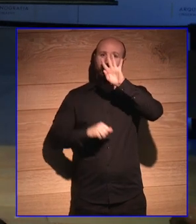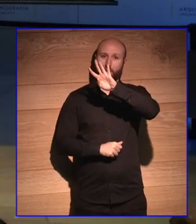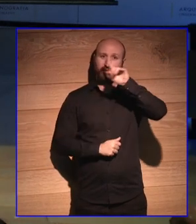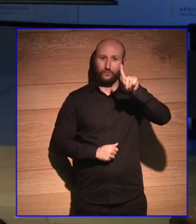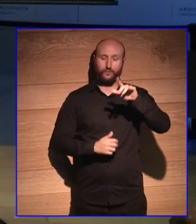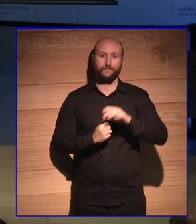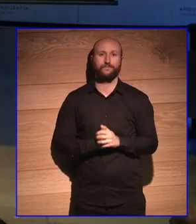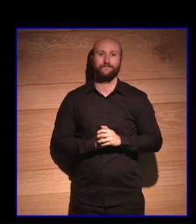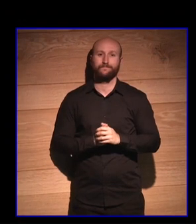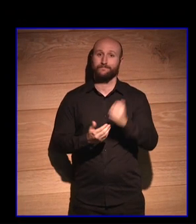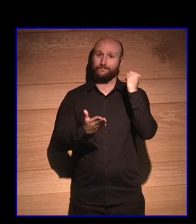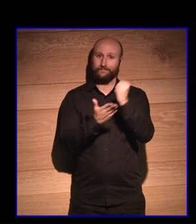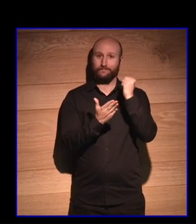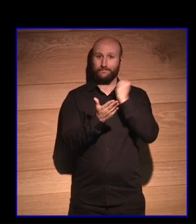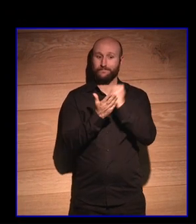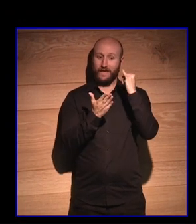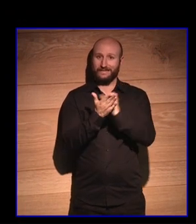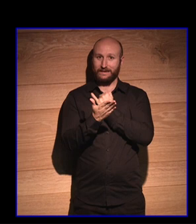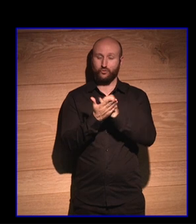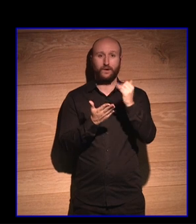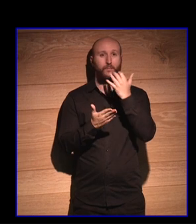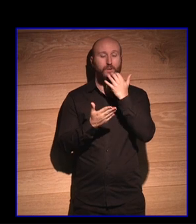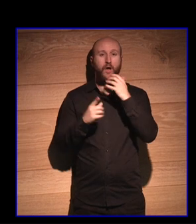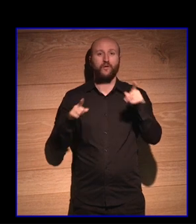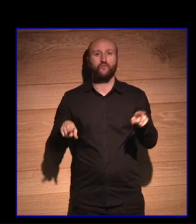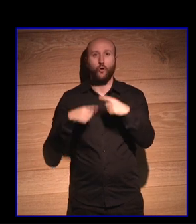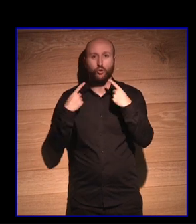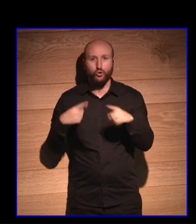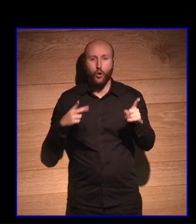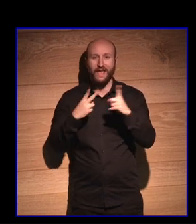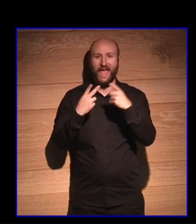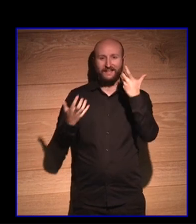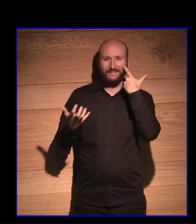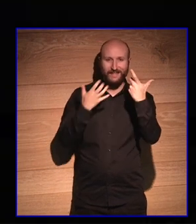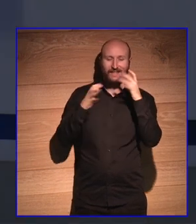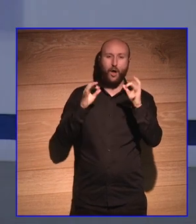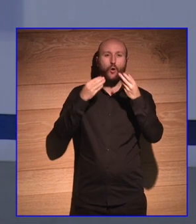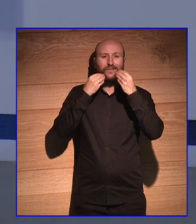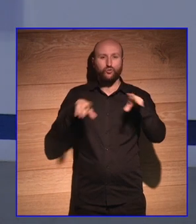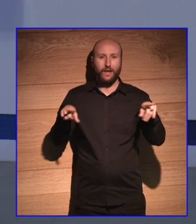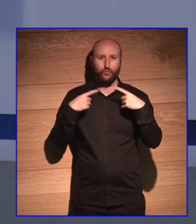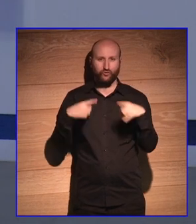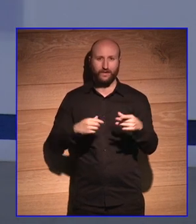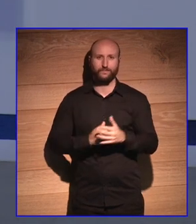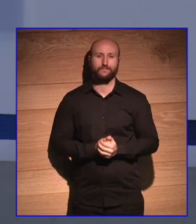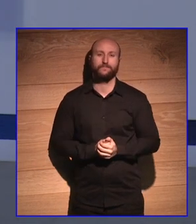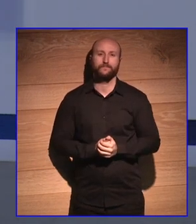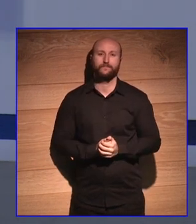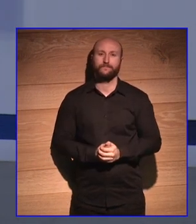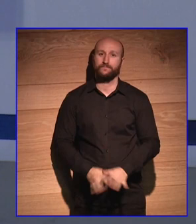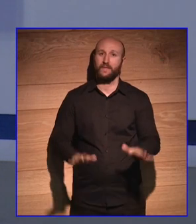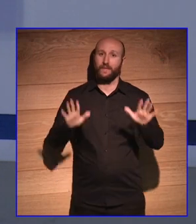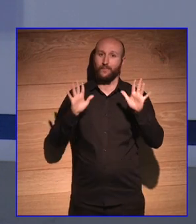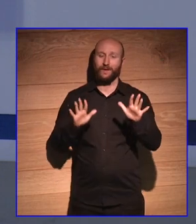matriculándose en asignaturas como folclore y estética o historia de la música sin embargo lo que